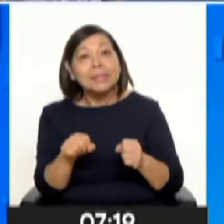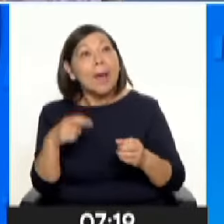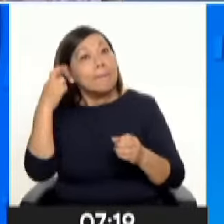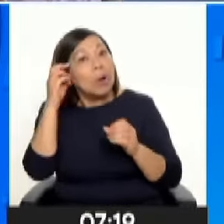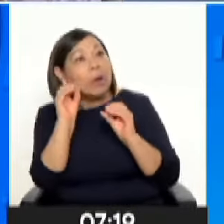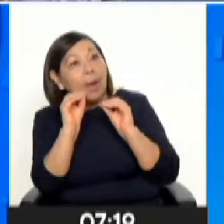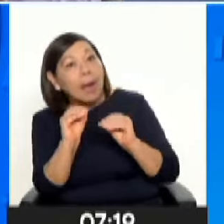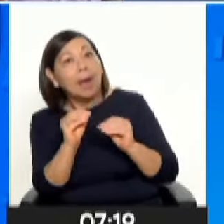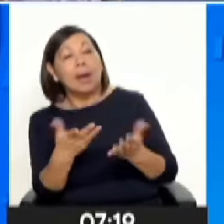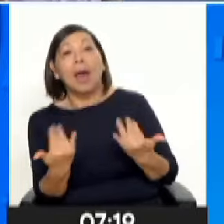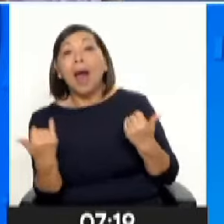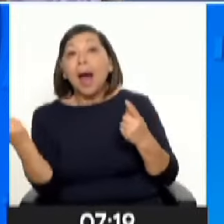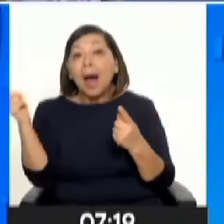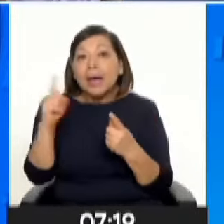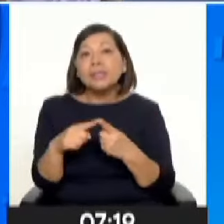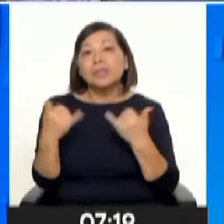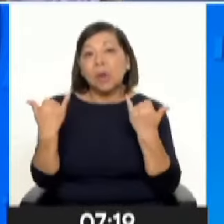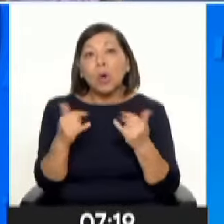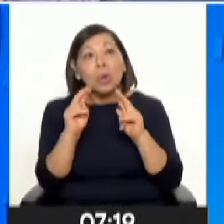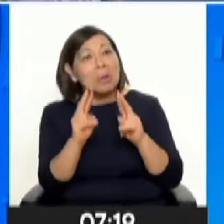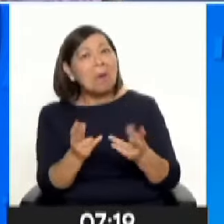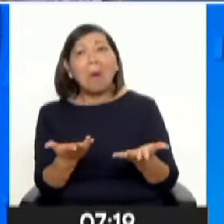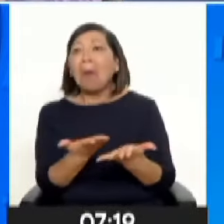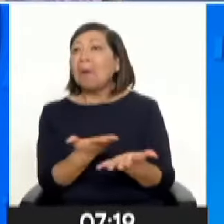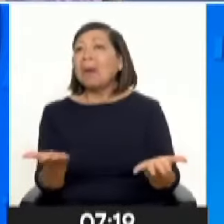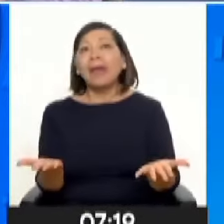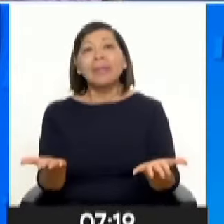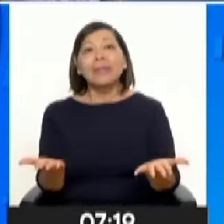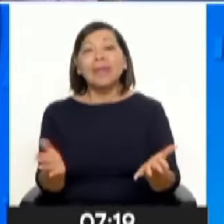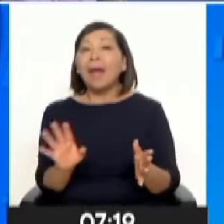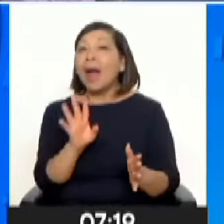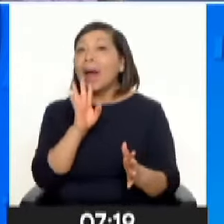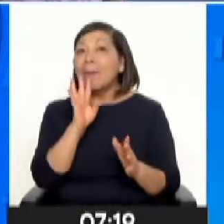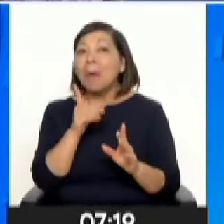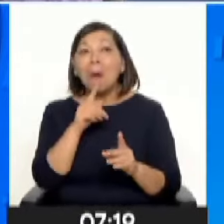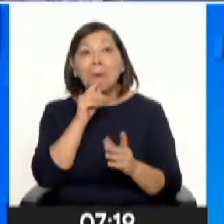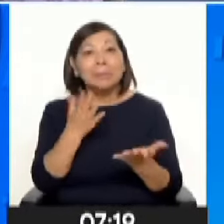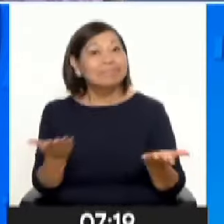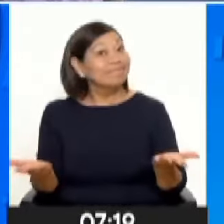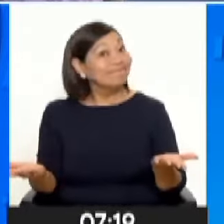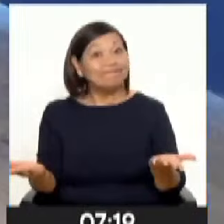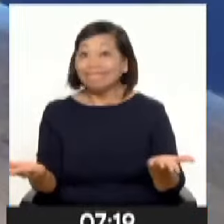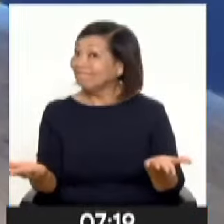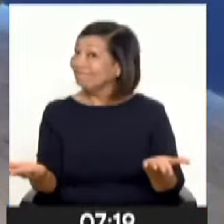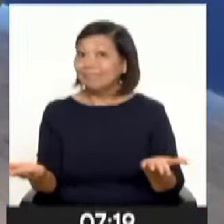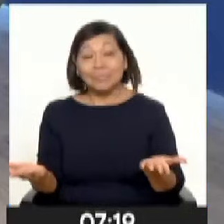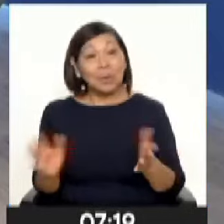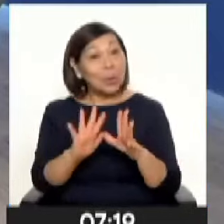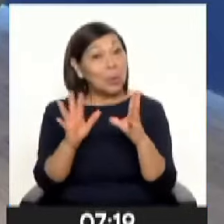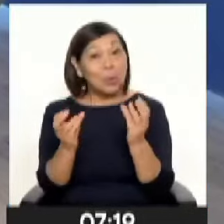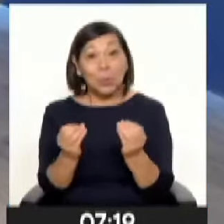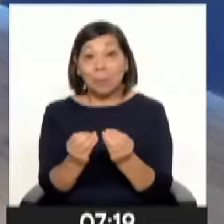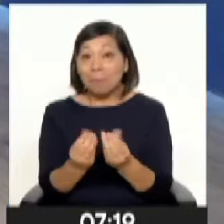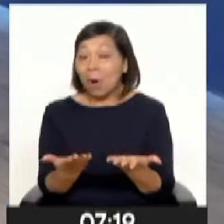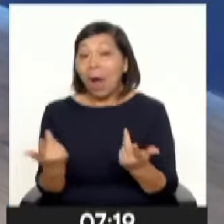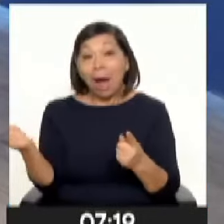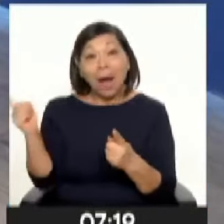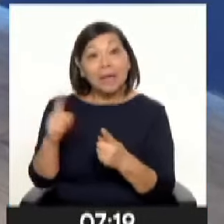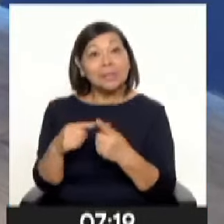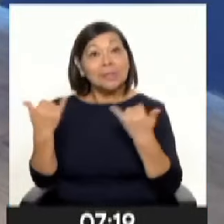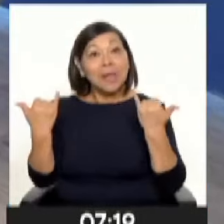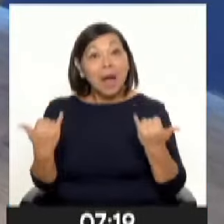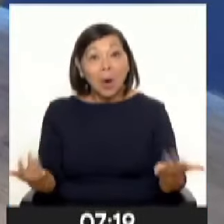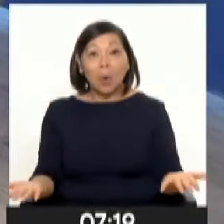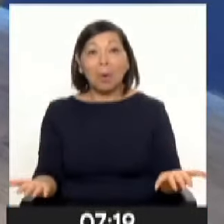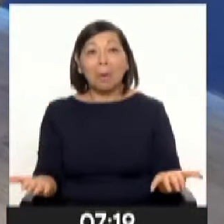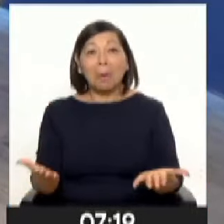políticas centrales que hasta hoy veo que nadie quiere discutir, ¿no? Claro, es un trabajo integrado, porque parece que hasta el día de hoy estaría de